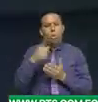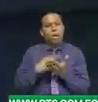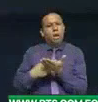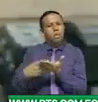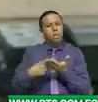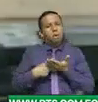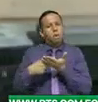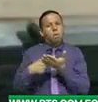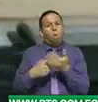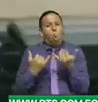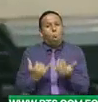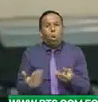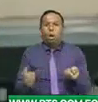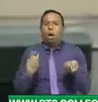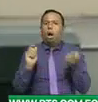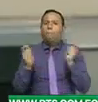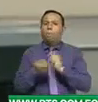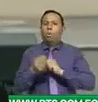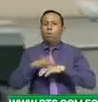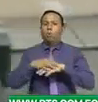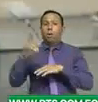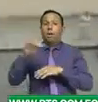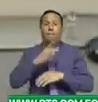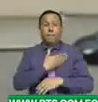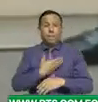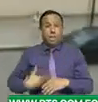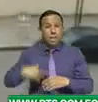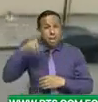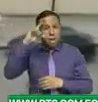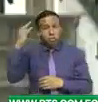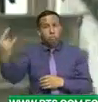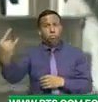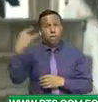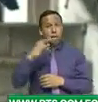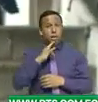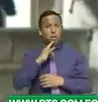tras la llegada de Guillermo Lasso de Estados Unidos. Informó Valeria Navarro.